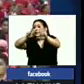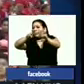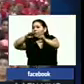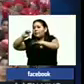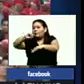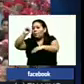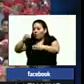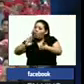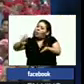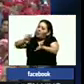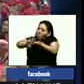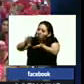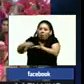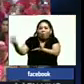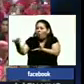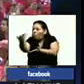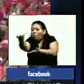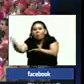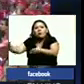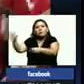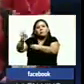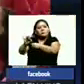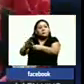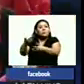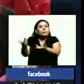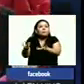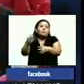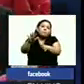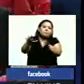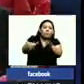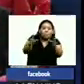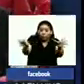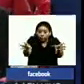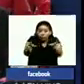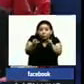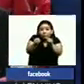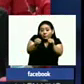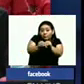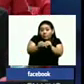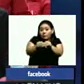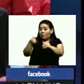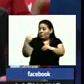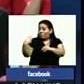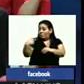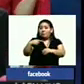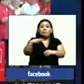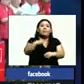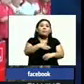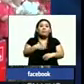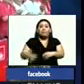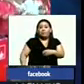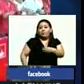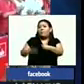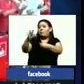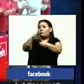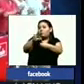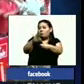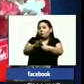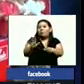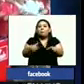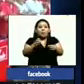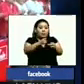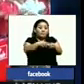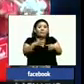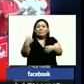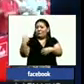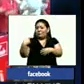para financiar sus campañas, que se calcula por medio de los votos obtenidos en las últimas elecciones similares. Es decir, para los comicios